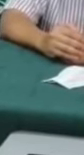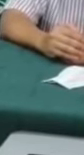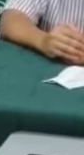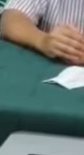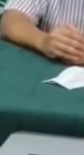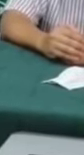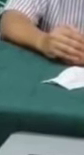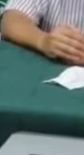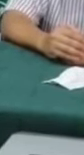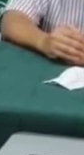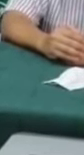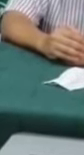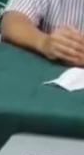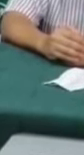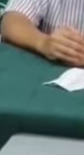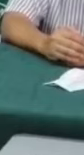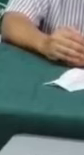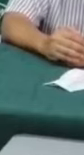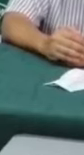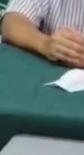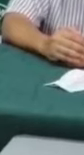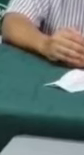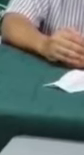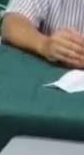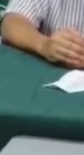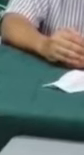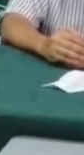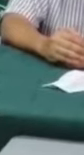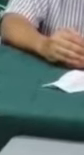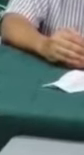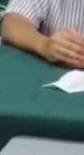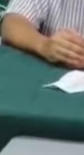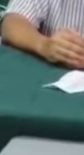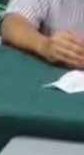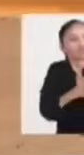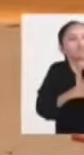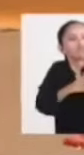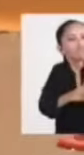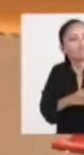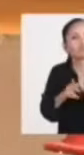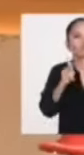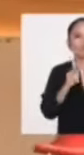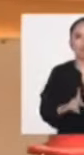por medio de yacimiento, que son las que van a donar como 100.000 pruebas rápidas.